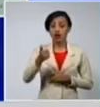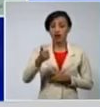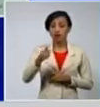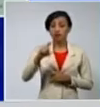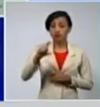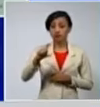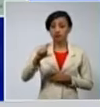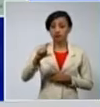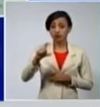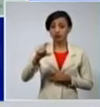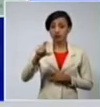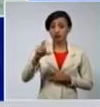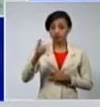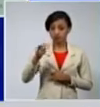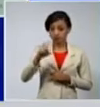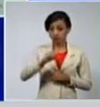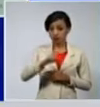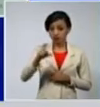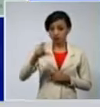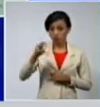uno. La provincia de Granma,